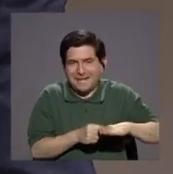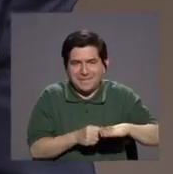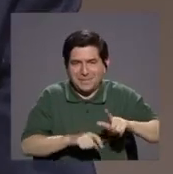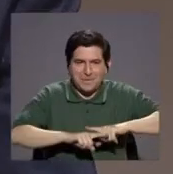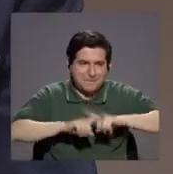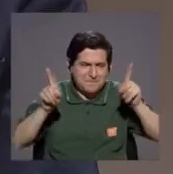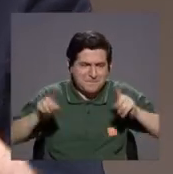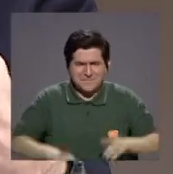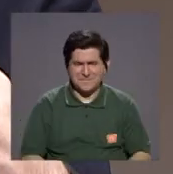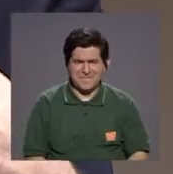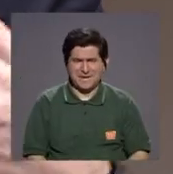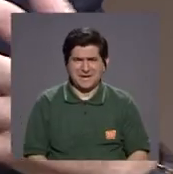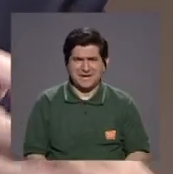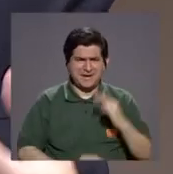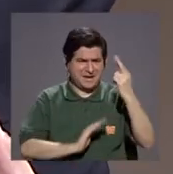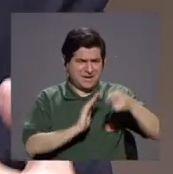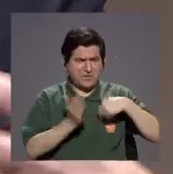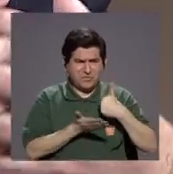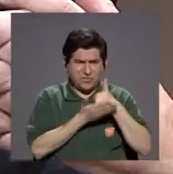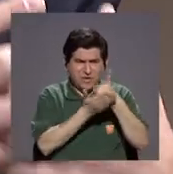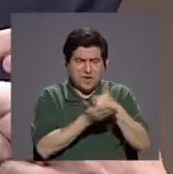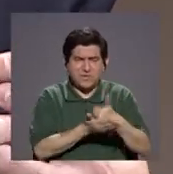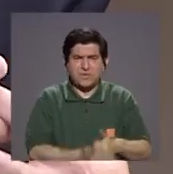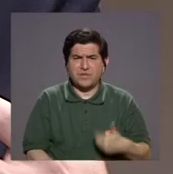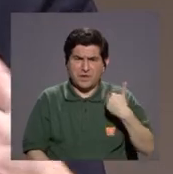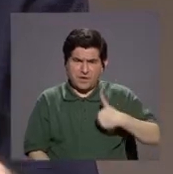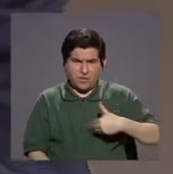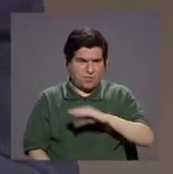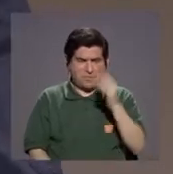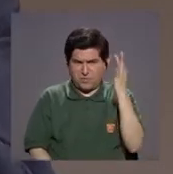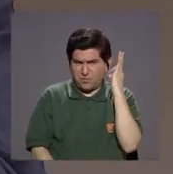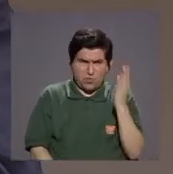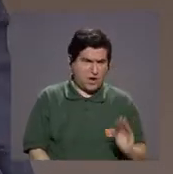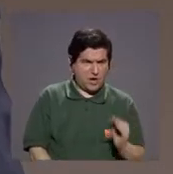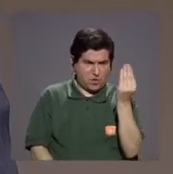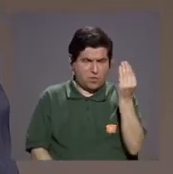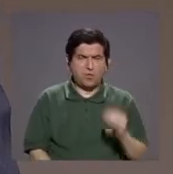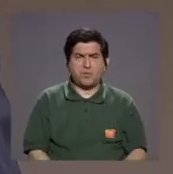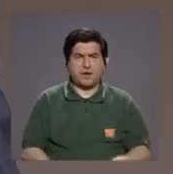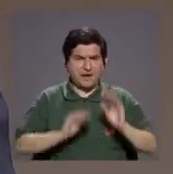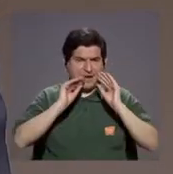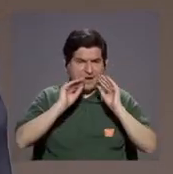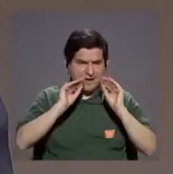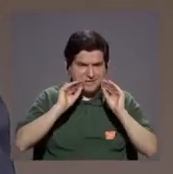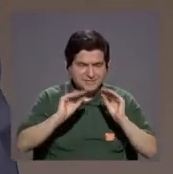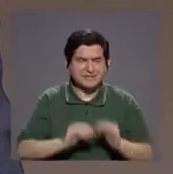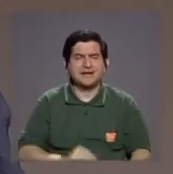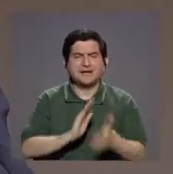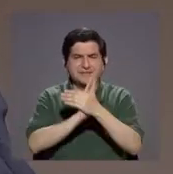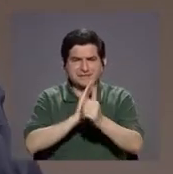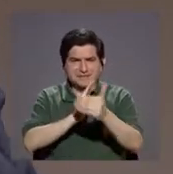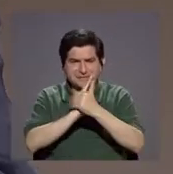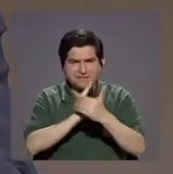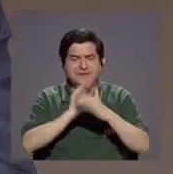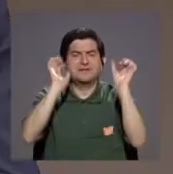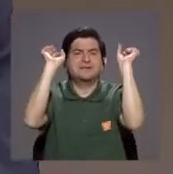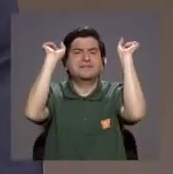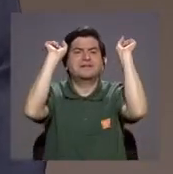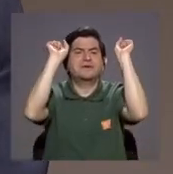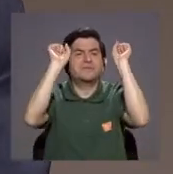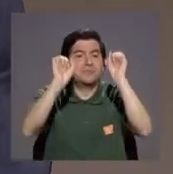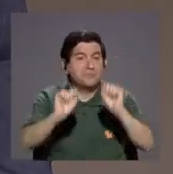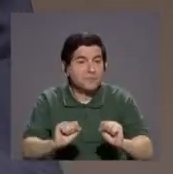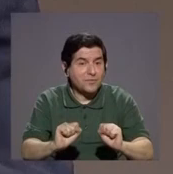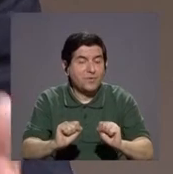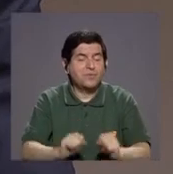ayudar al muchacho oa la muchacha no sólo la parte académica sino a desarrollar le sus habilidades para que logren